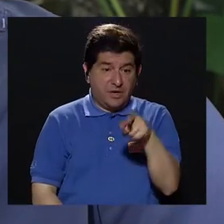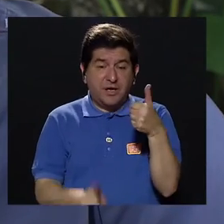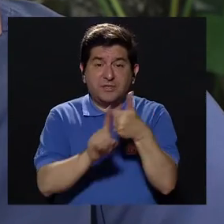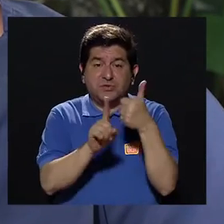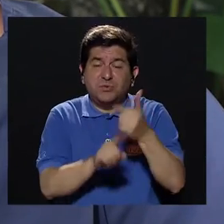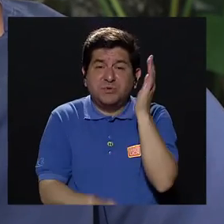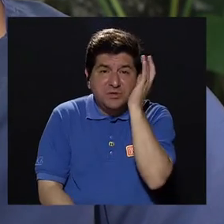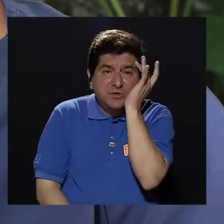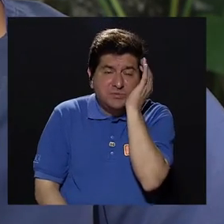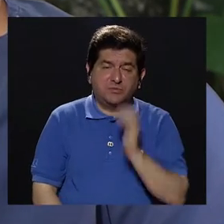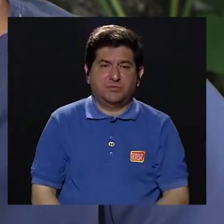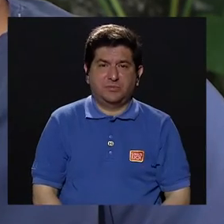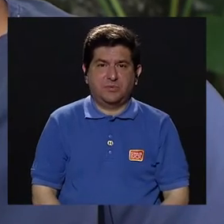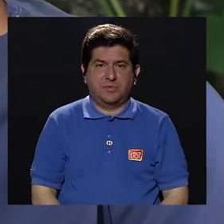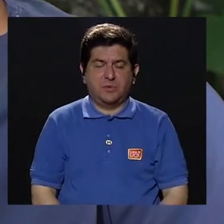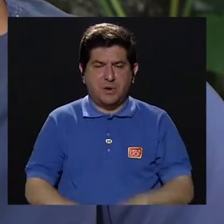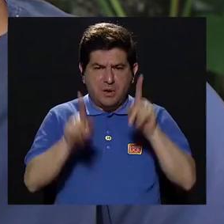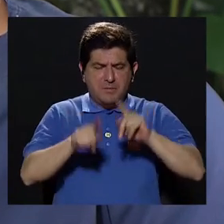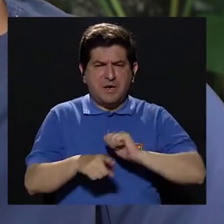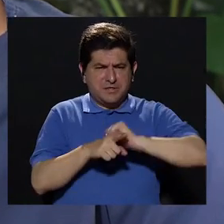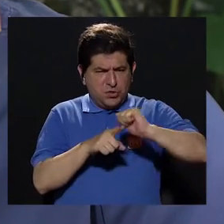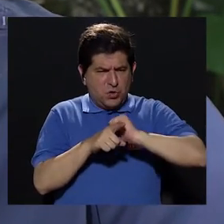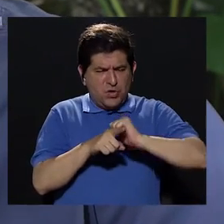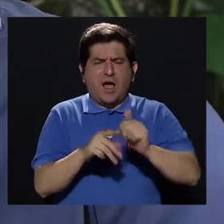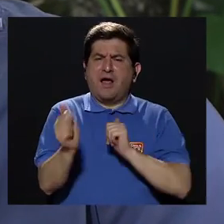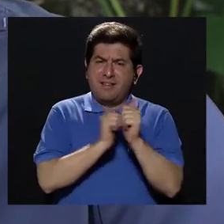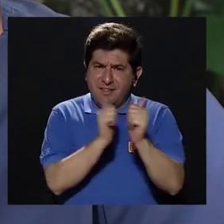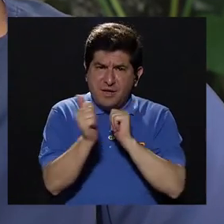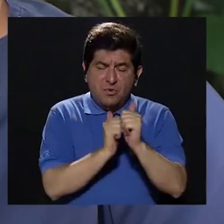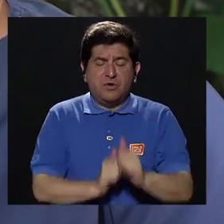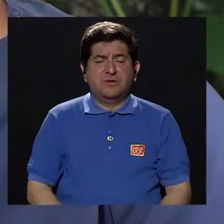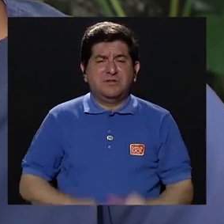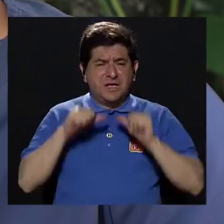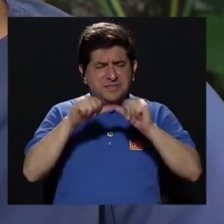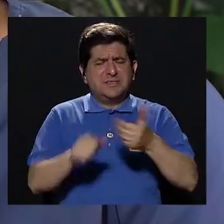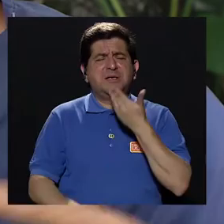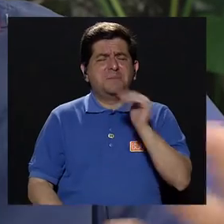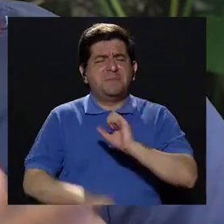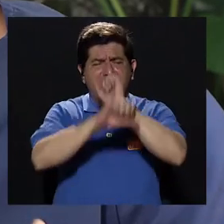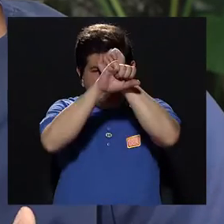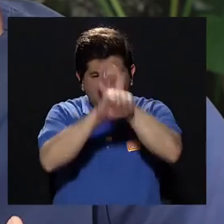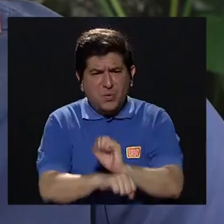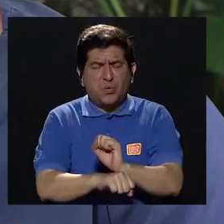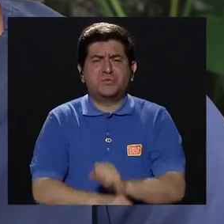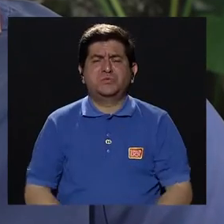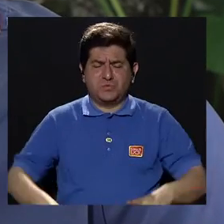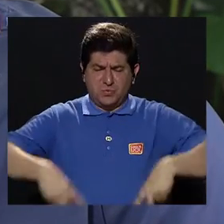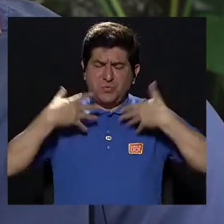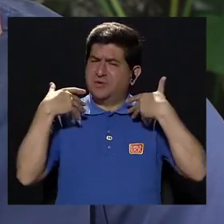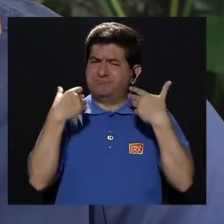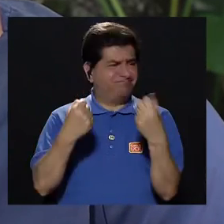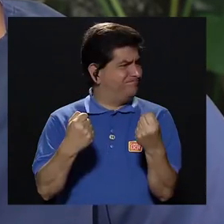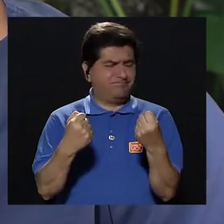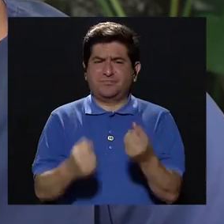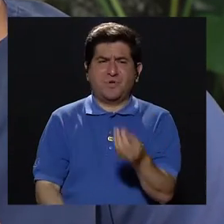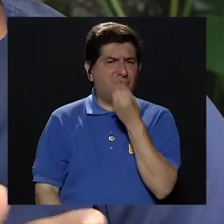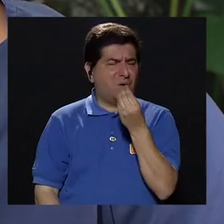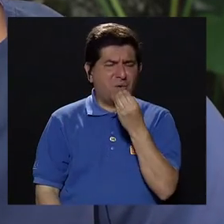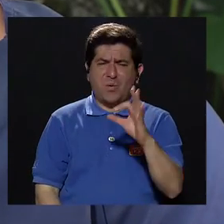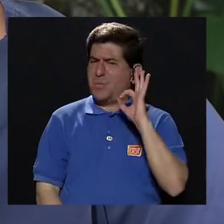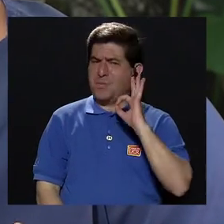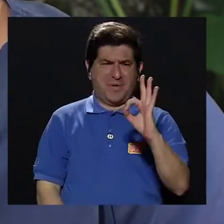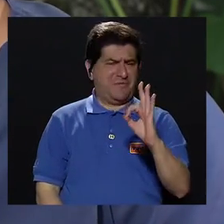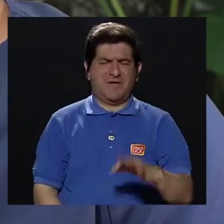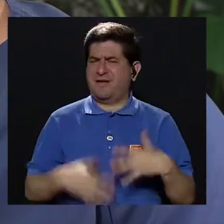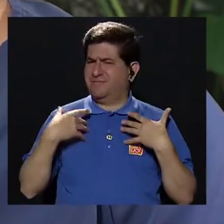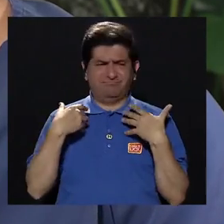eso es lo que nos preocupa, cómo alguien que practica el deporte sigue con malos hábitos de vida saludable, no come